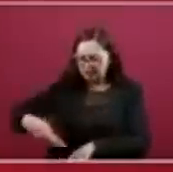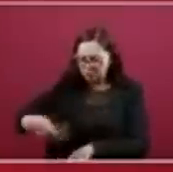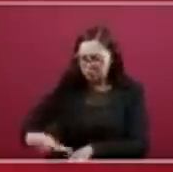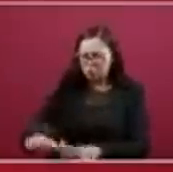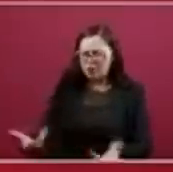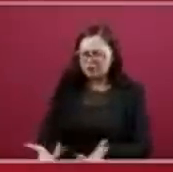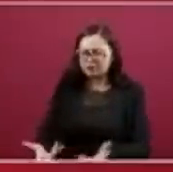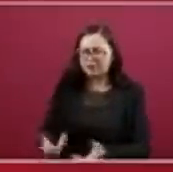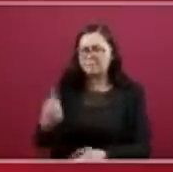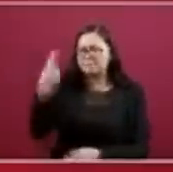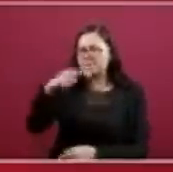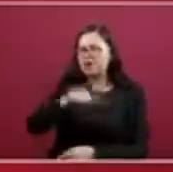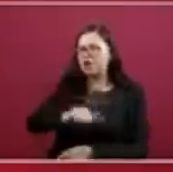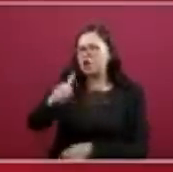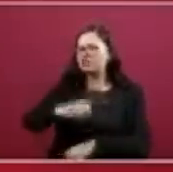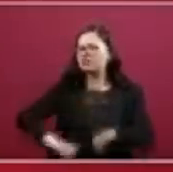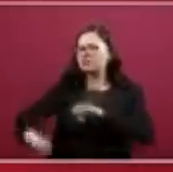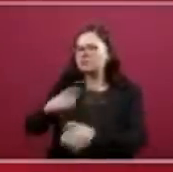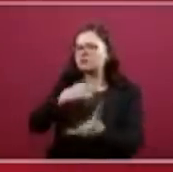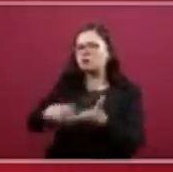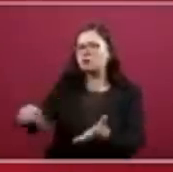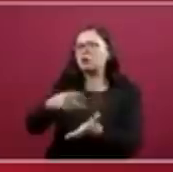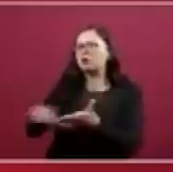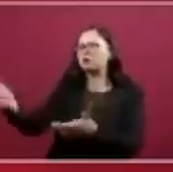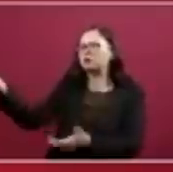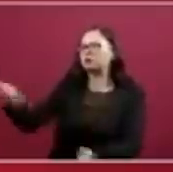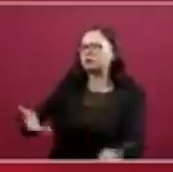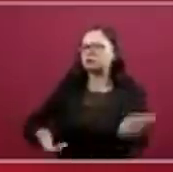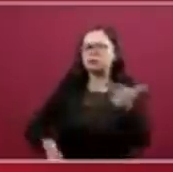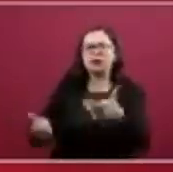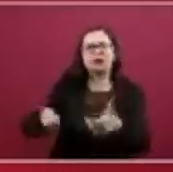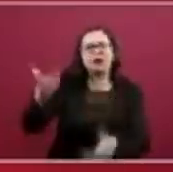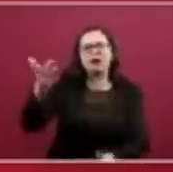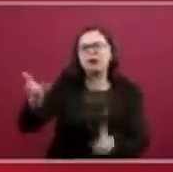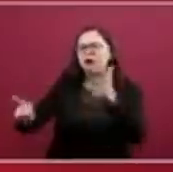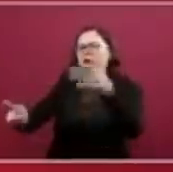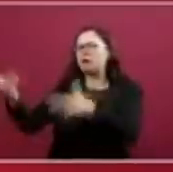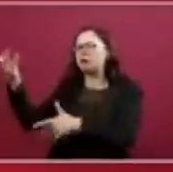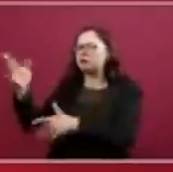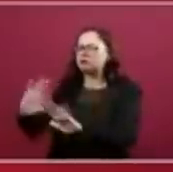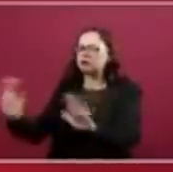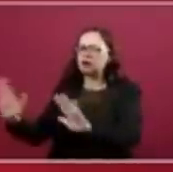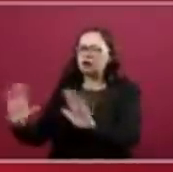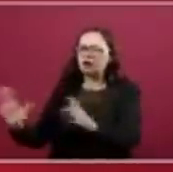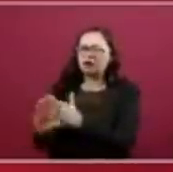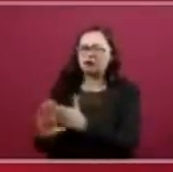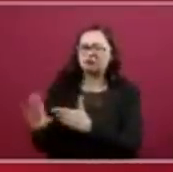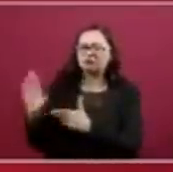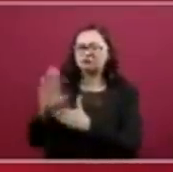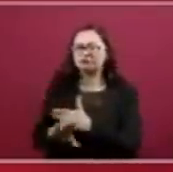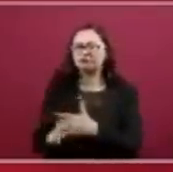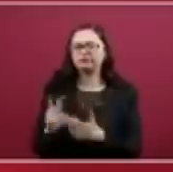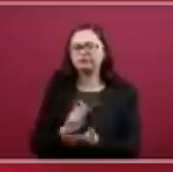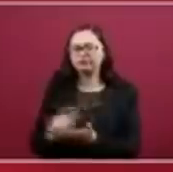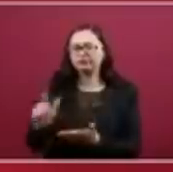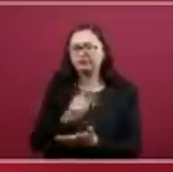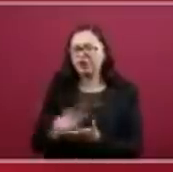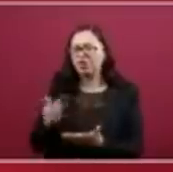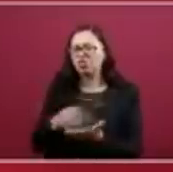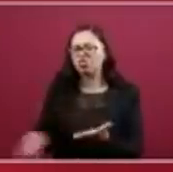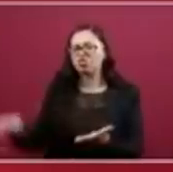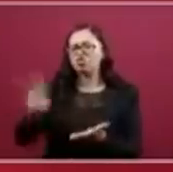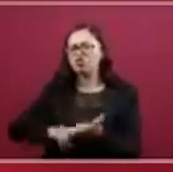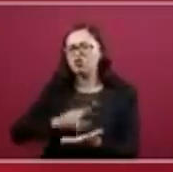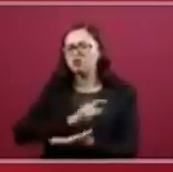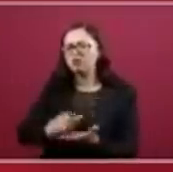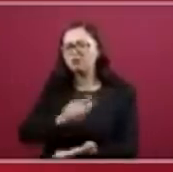tanta energía eléctrica a precios elevados, con subsidios, porque esto afecta a